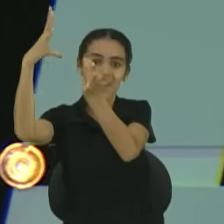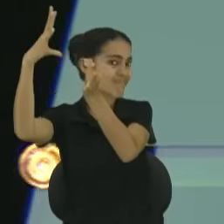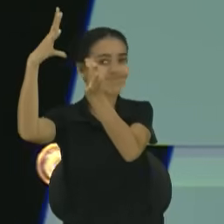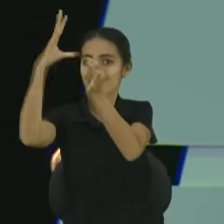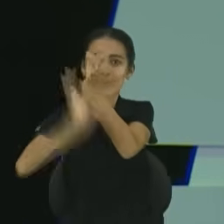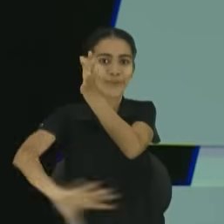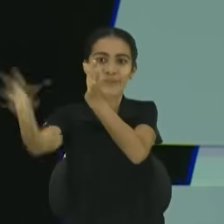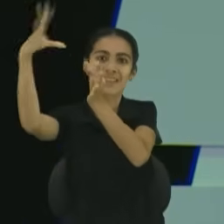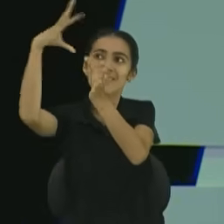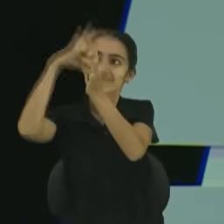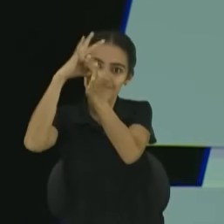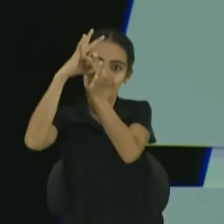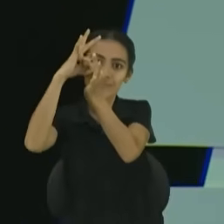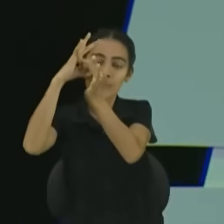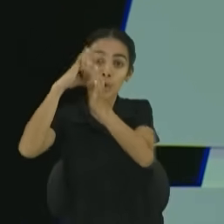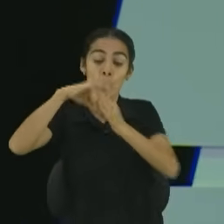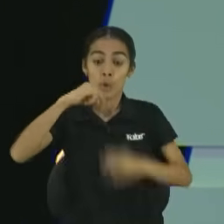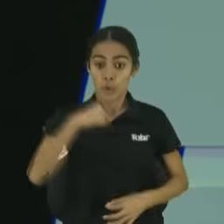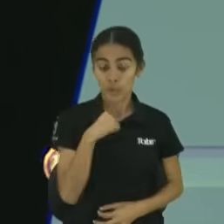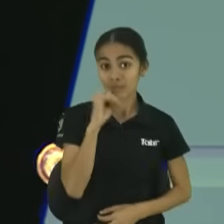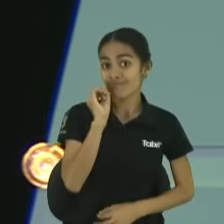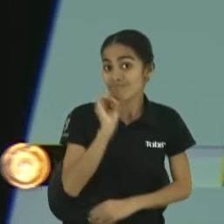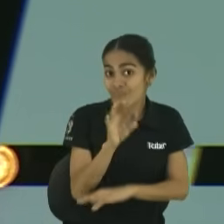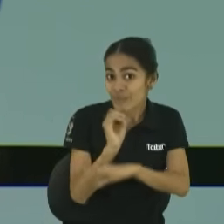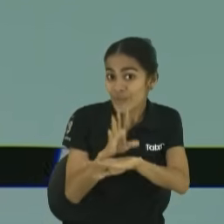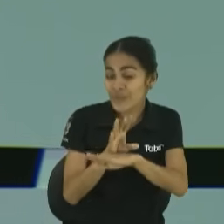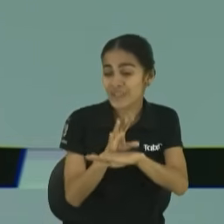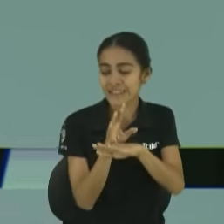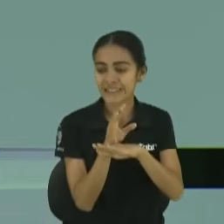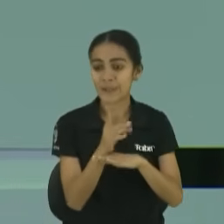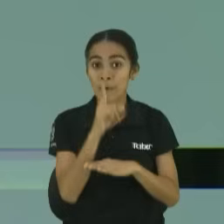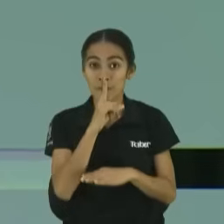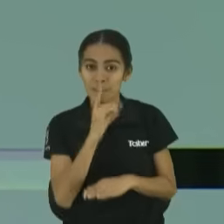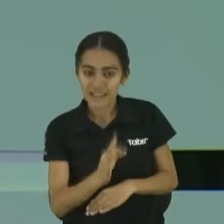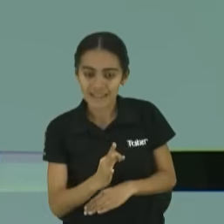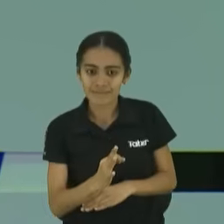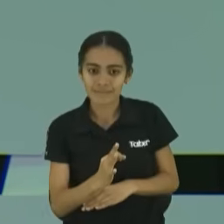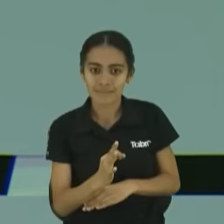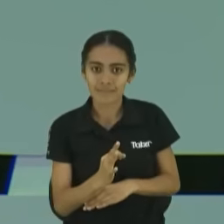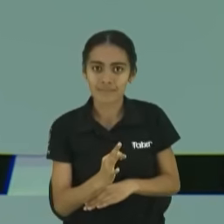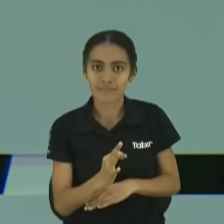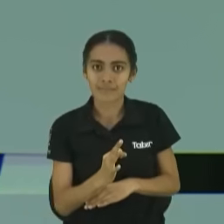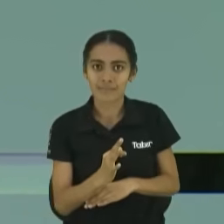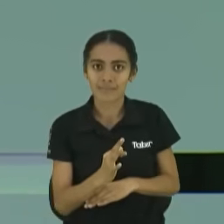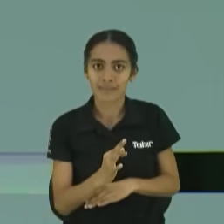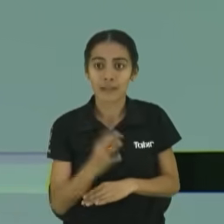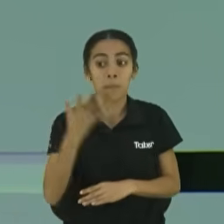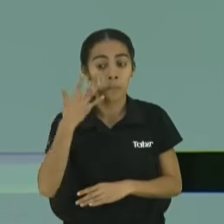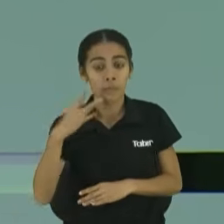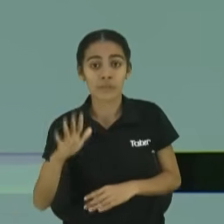te recomendaría con toda la humildad del mundo que aflojes.